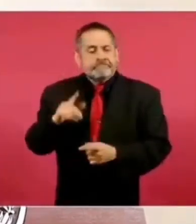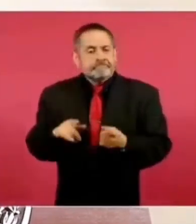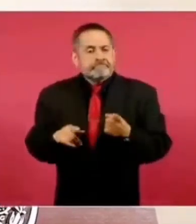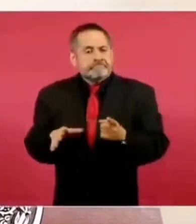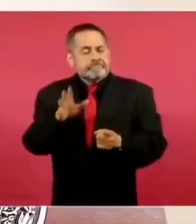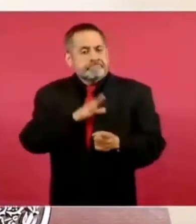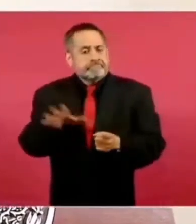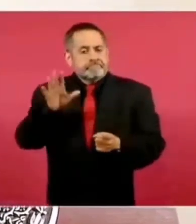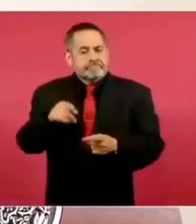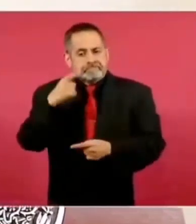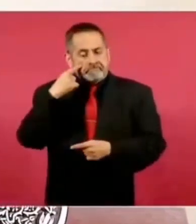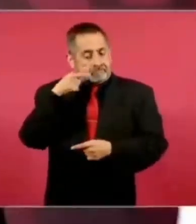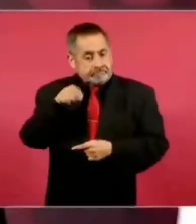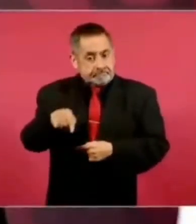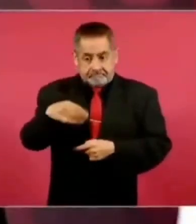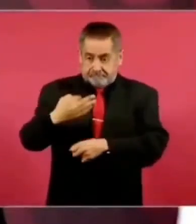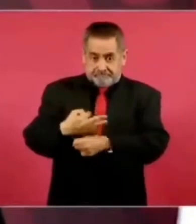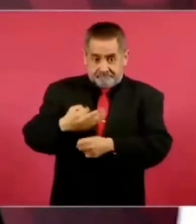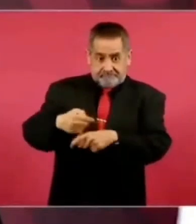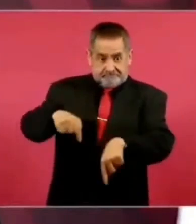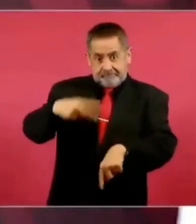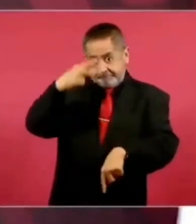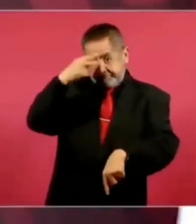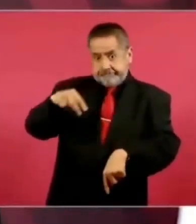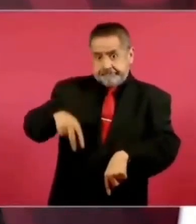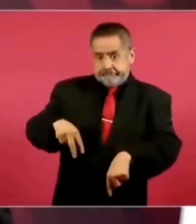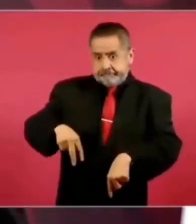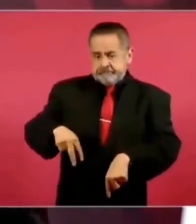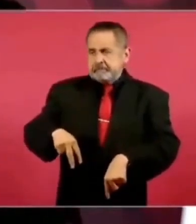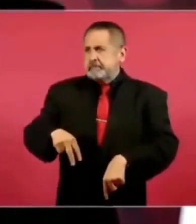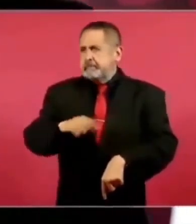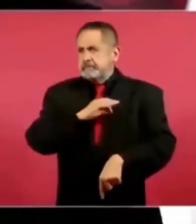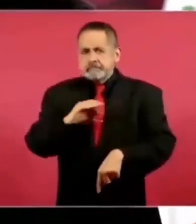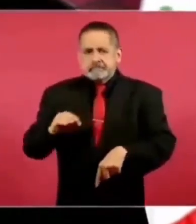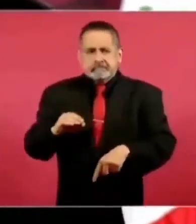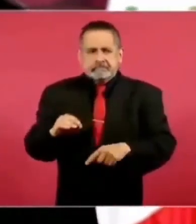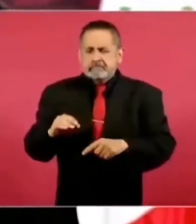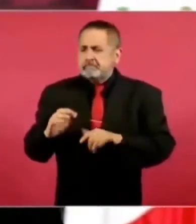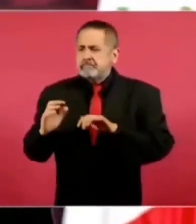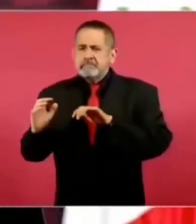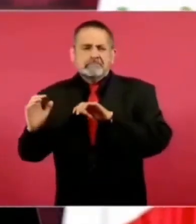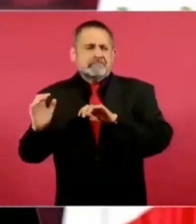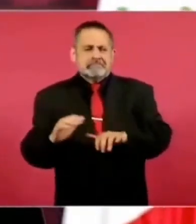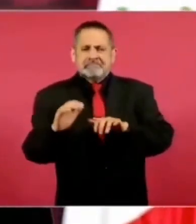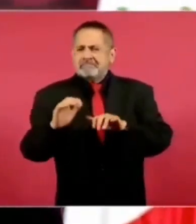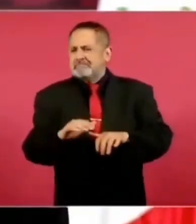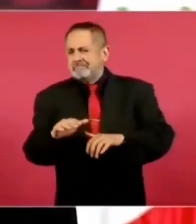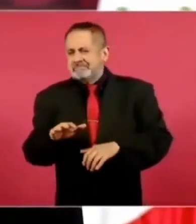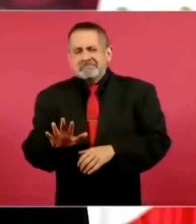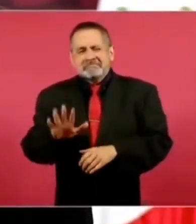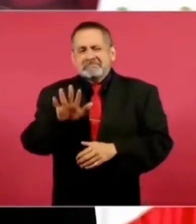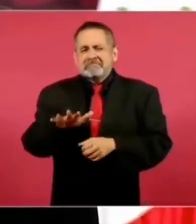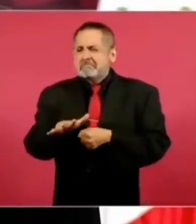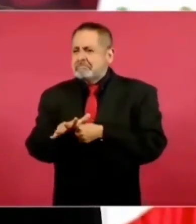increíble, pero estamos casi con empleo pleno.